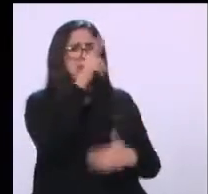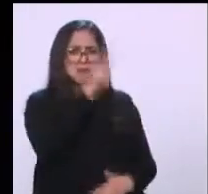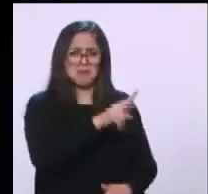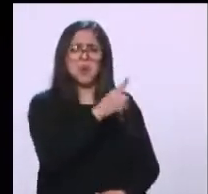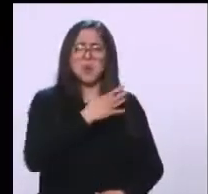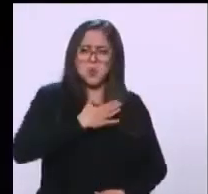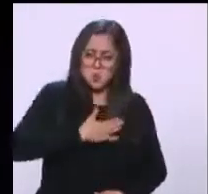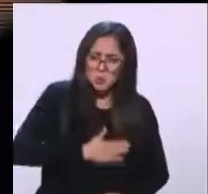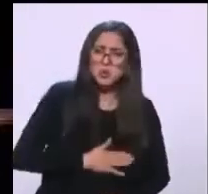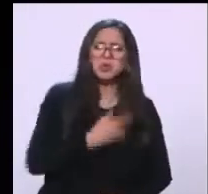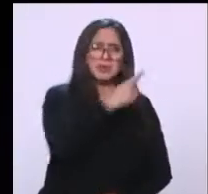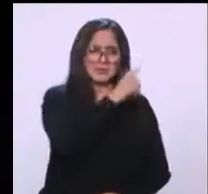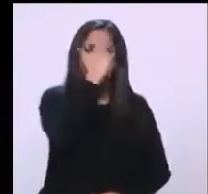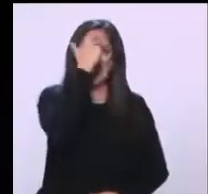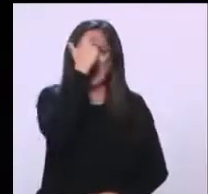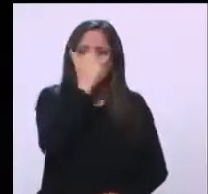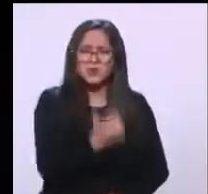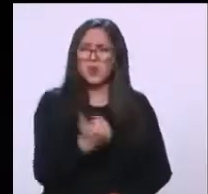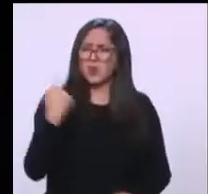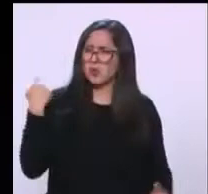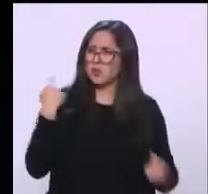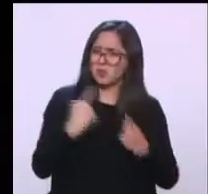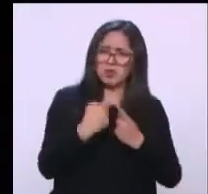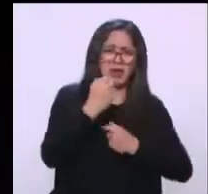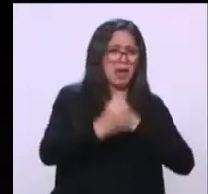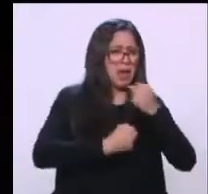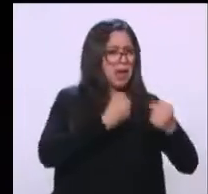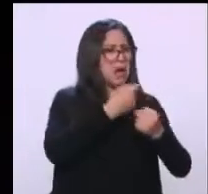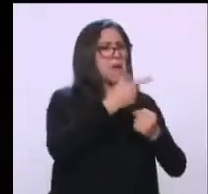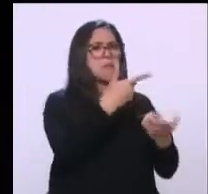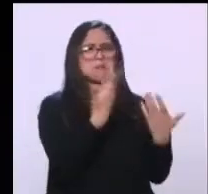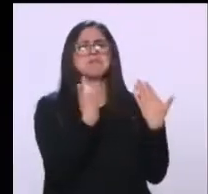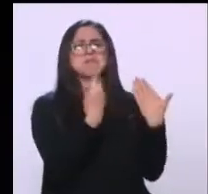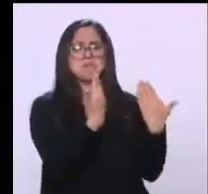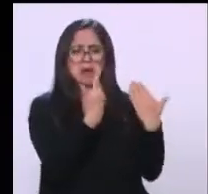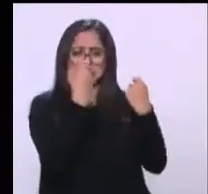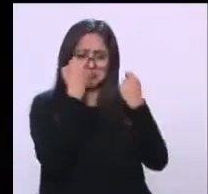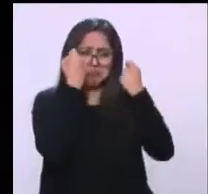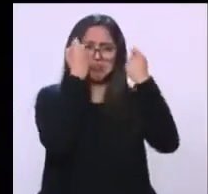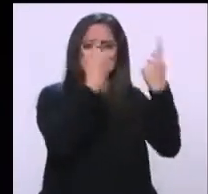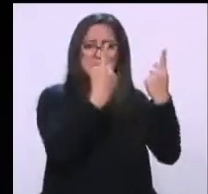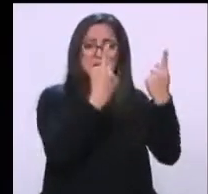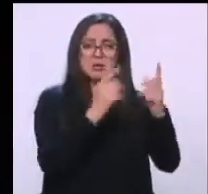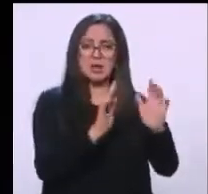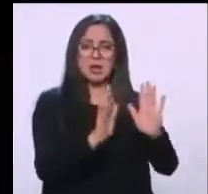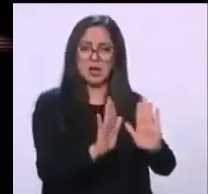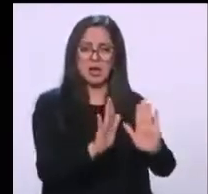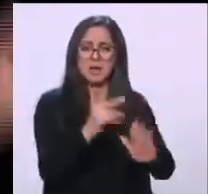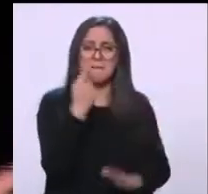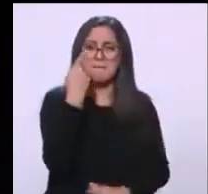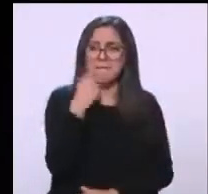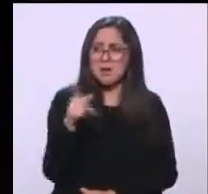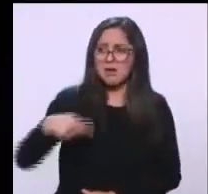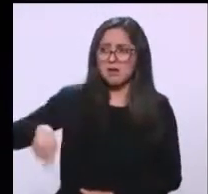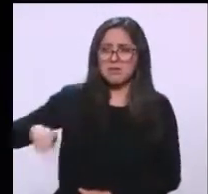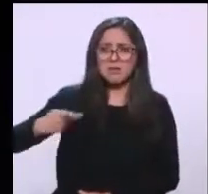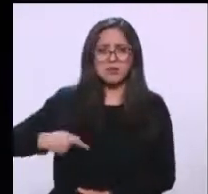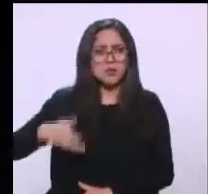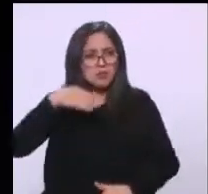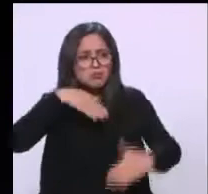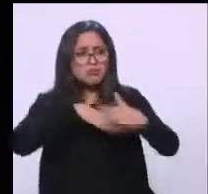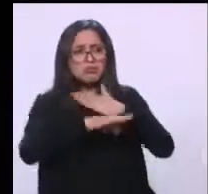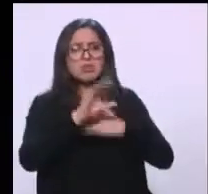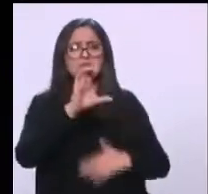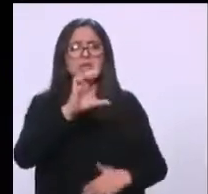sino lógicas, históricas, por todos lados son correctas. Sin embargo, tomar la CNDH y hacerlo un refugio